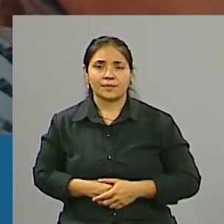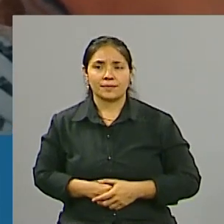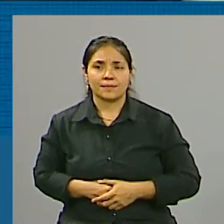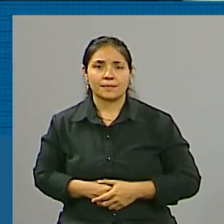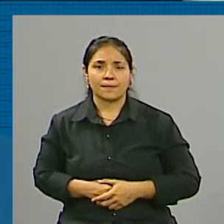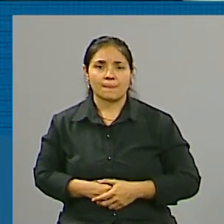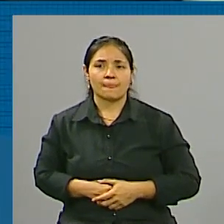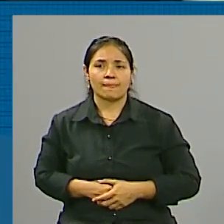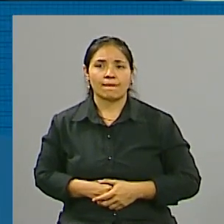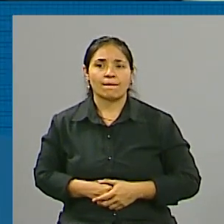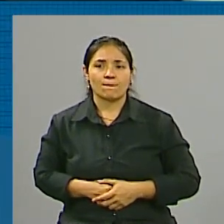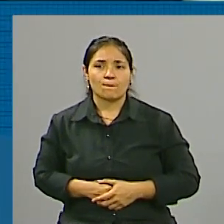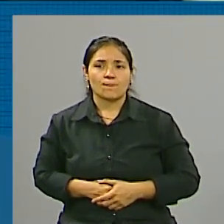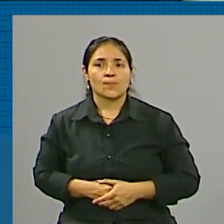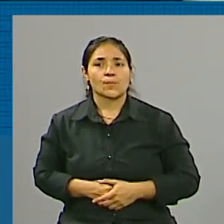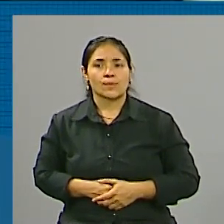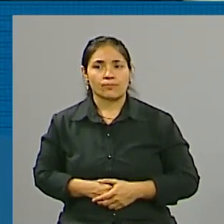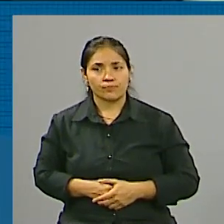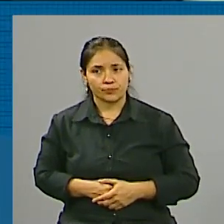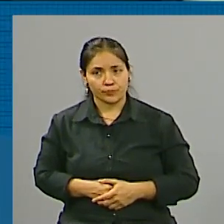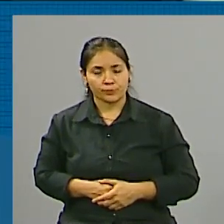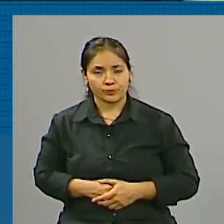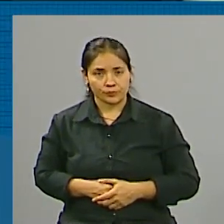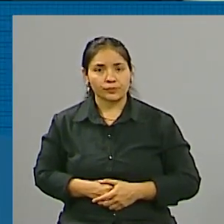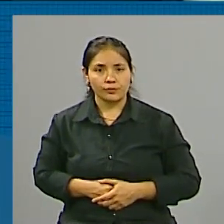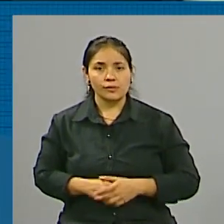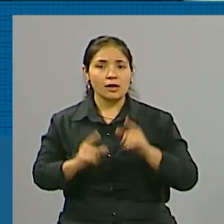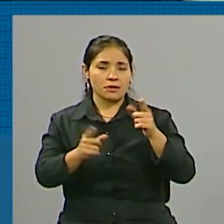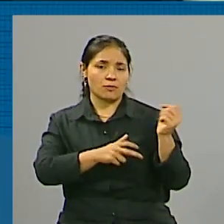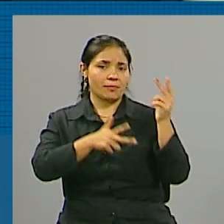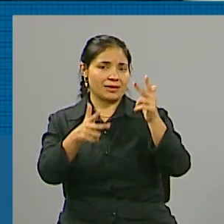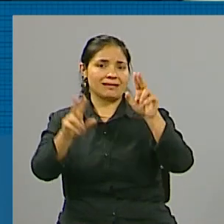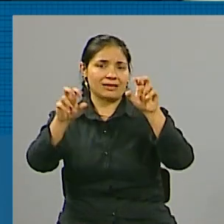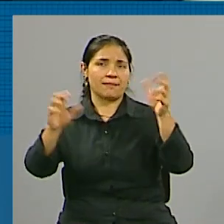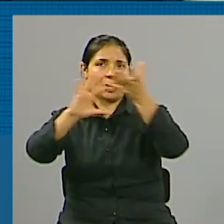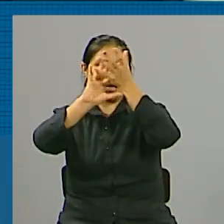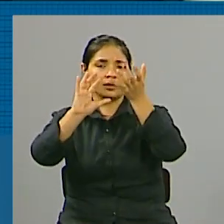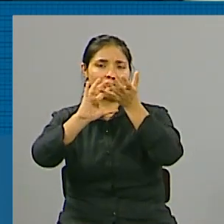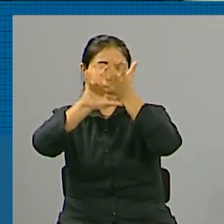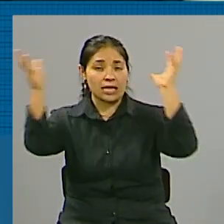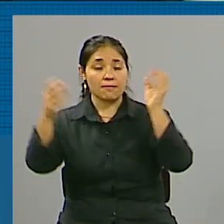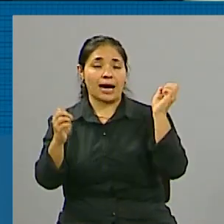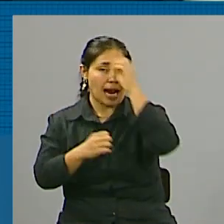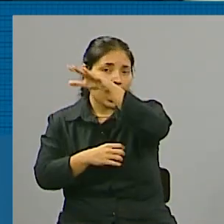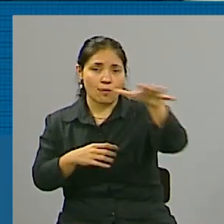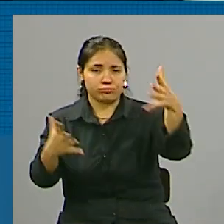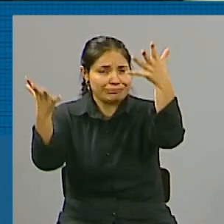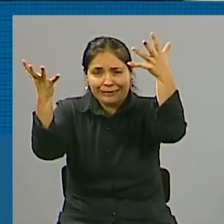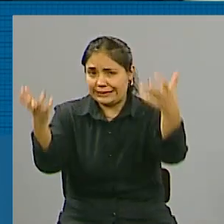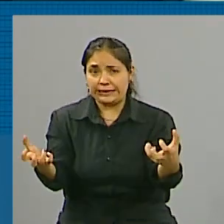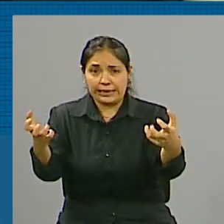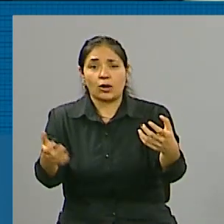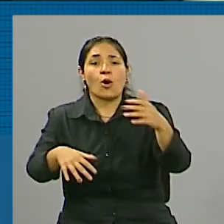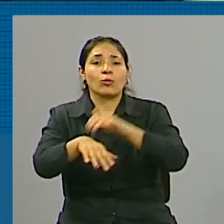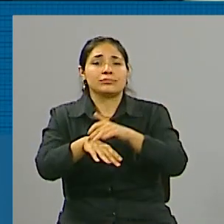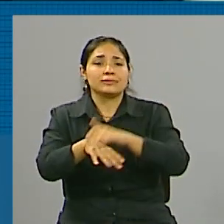Federico, la pregunta ahora, bueno, vos hacías referencia un poco a las consecuencias de la sequía, que mucho se habla, bueno, no solamente de que ha afectado a la economía